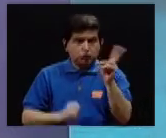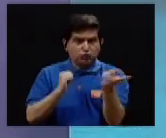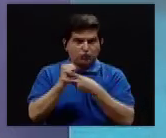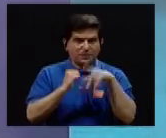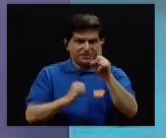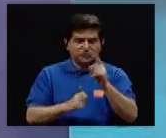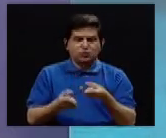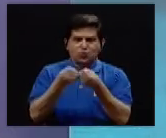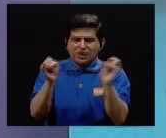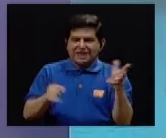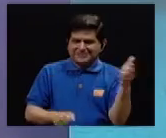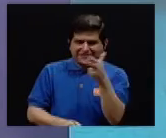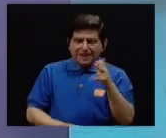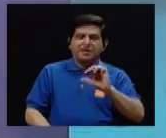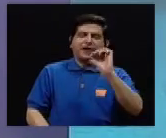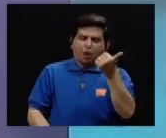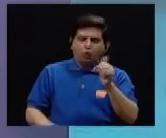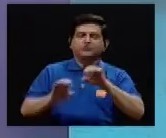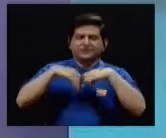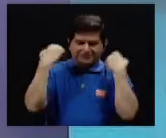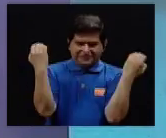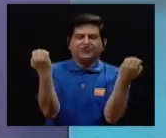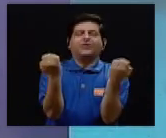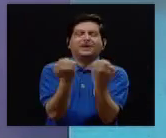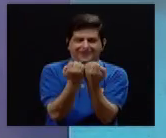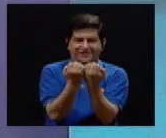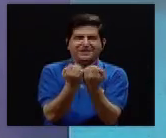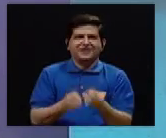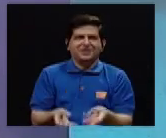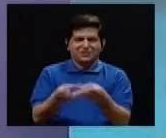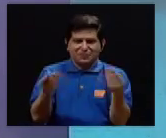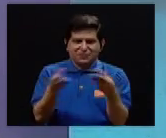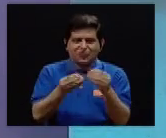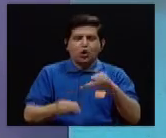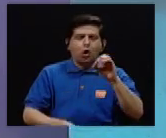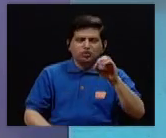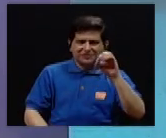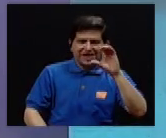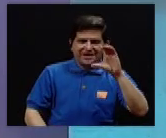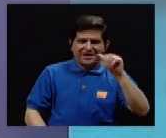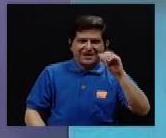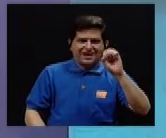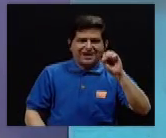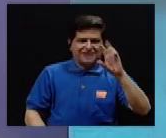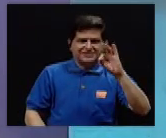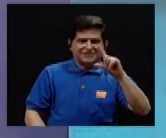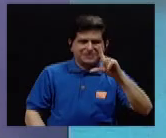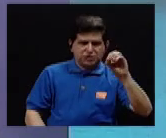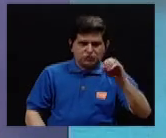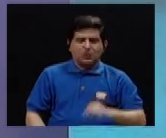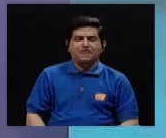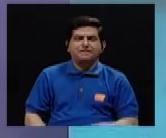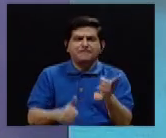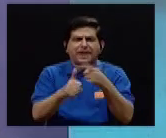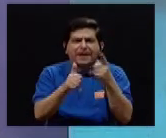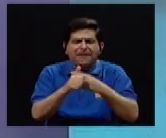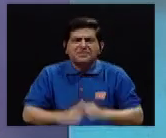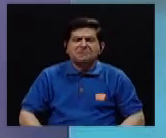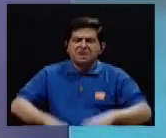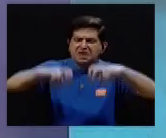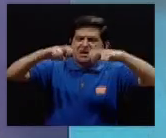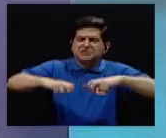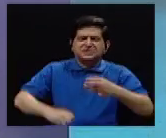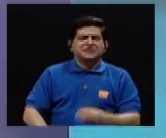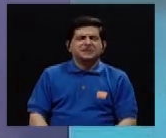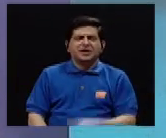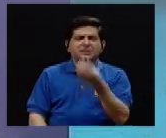fui dos veces, una sin cámara y otra con equipo de la productora de Oscar Castillo, y la primera nos sentamos